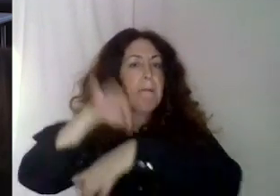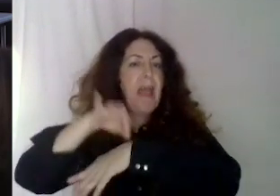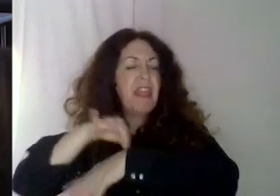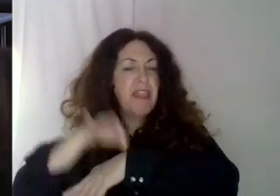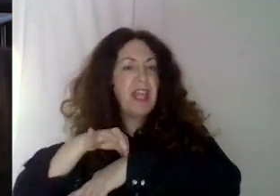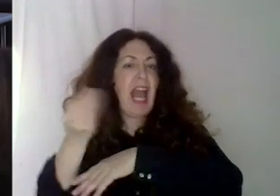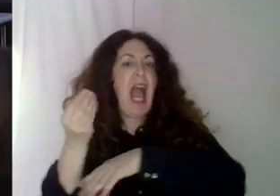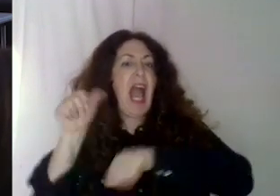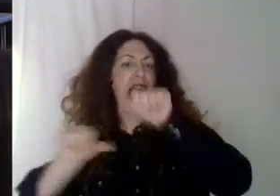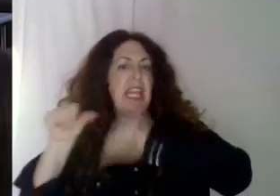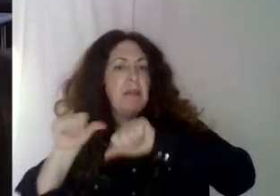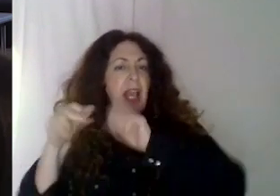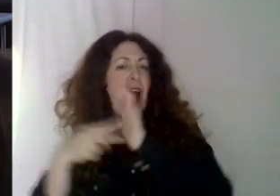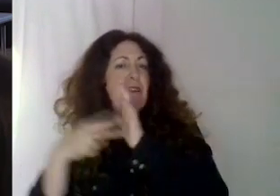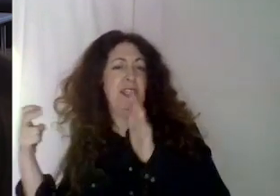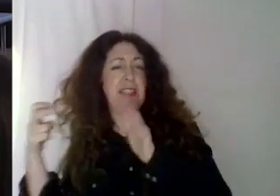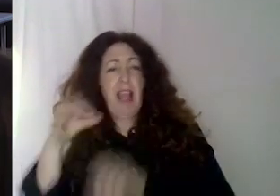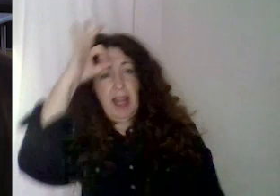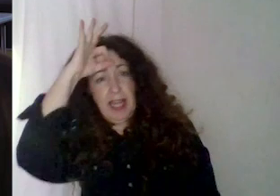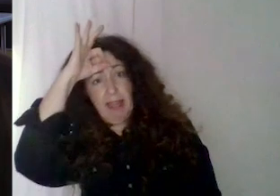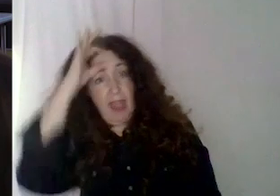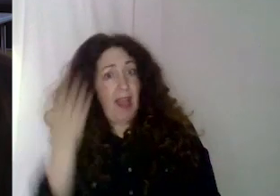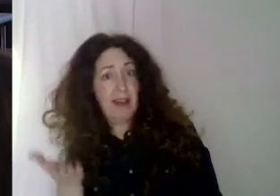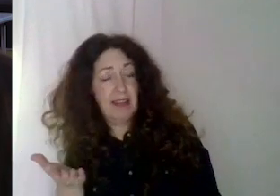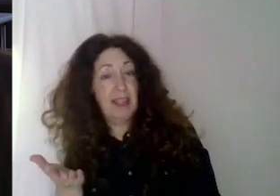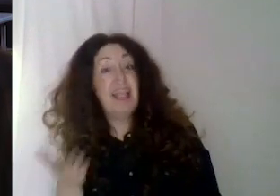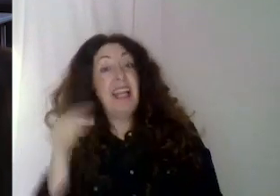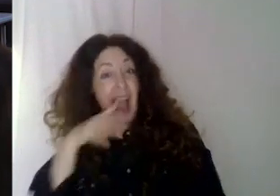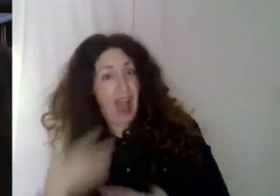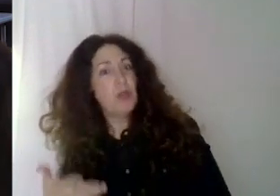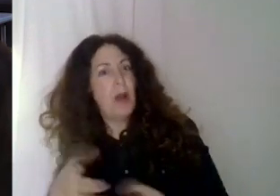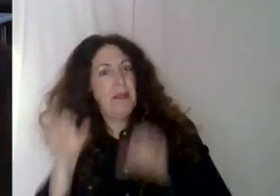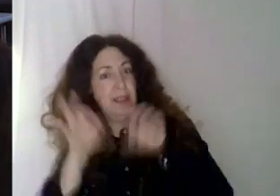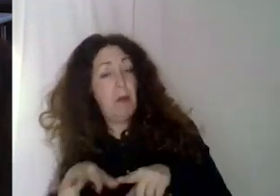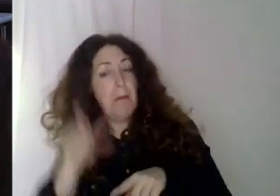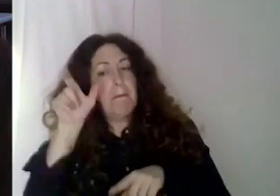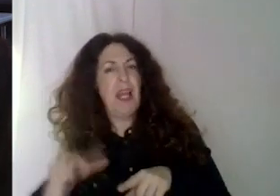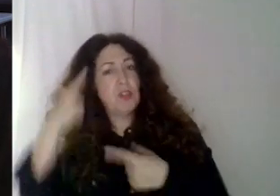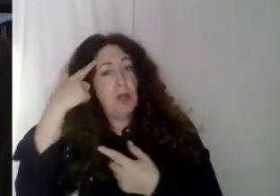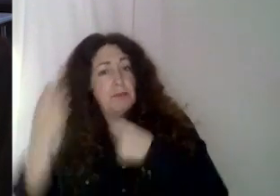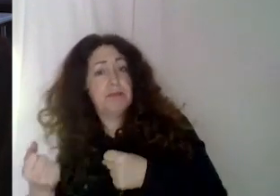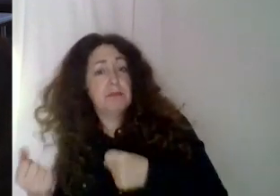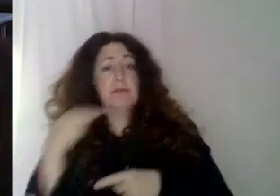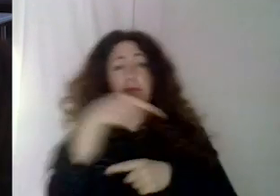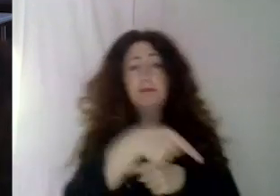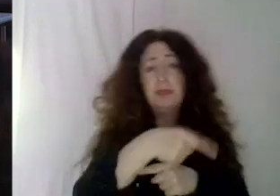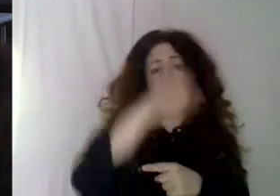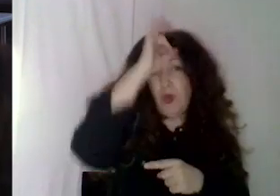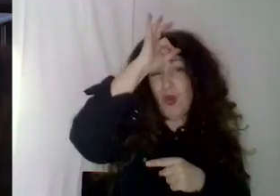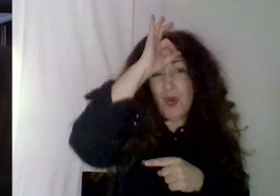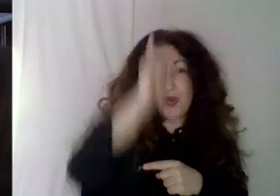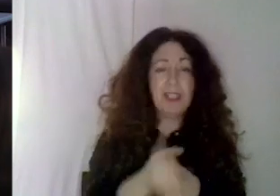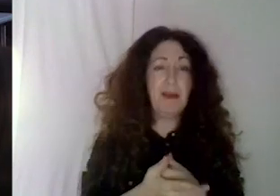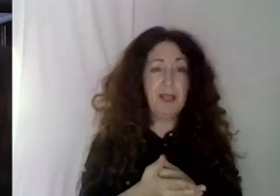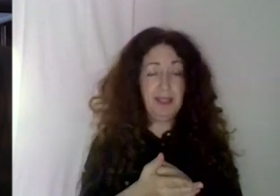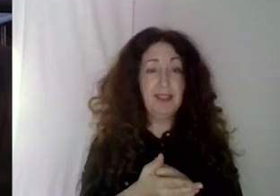física. Y eso ocurre en la actualidad. Y viceversa. Cuando yo hablo, y hemos alguna vez establecido estas relaciones,